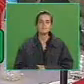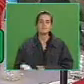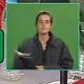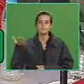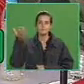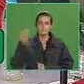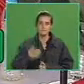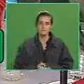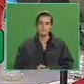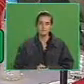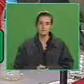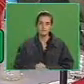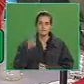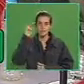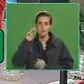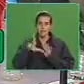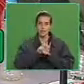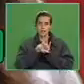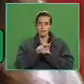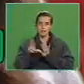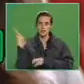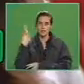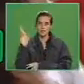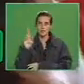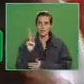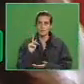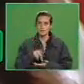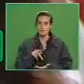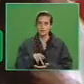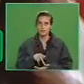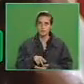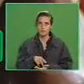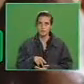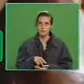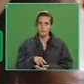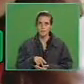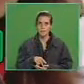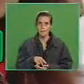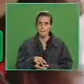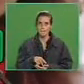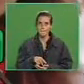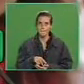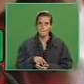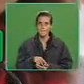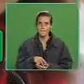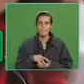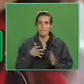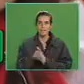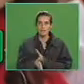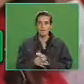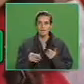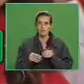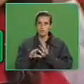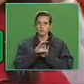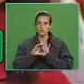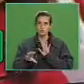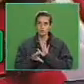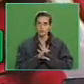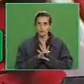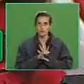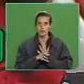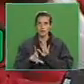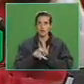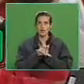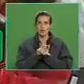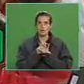magistrada de las leyes de la República, ¿no?, que participó en la confección de la Constitución, de